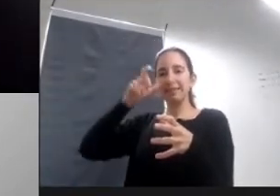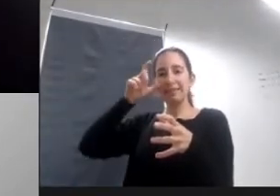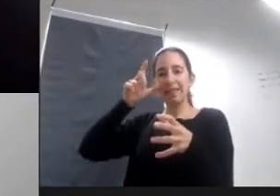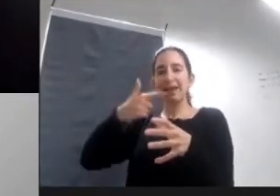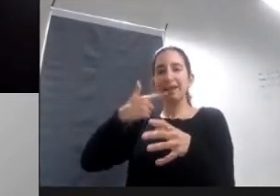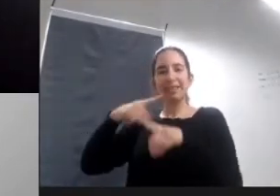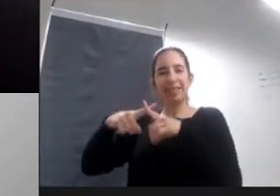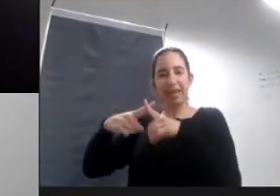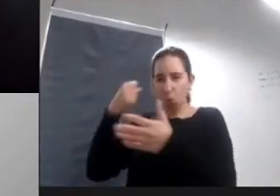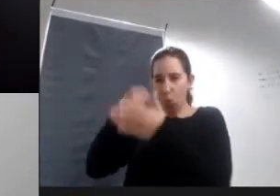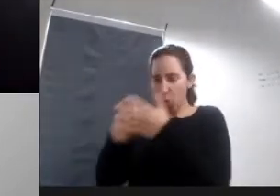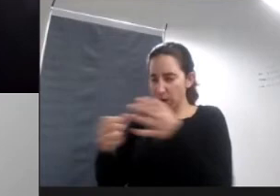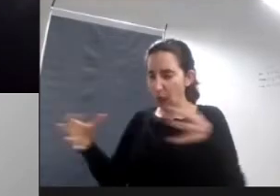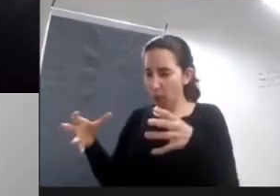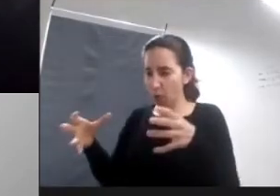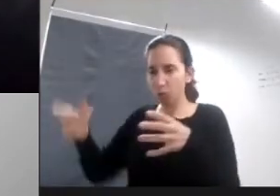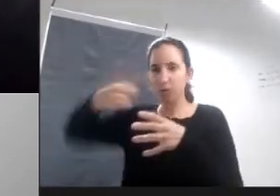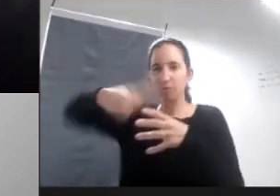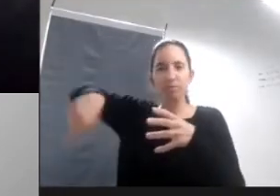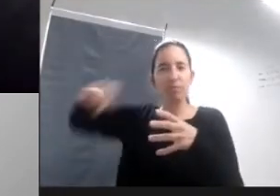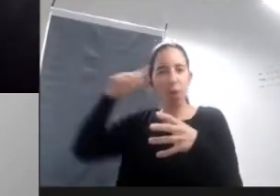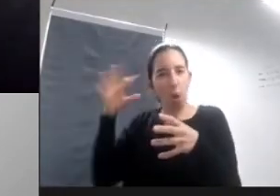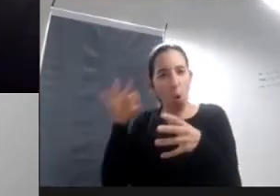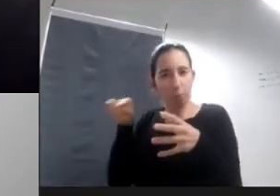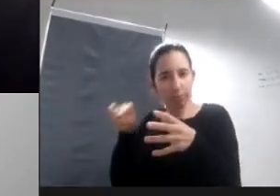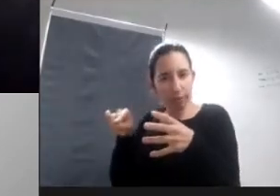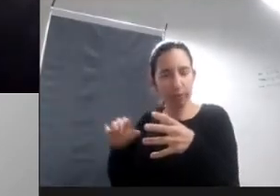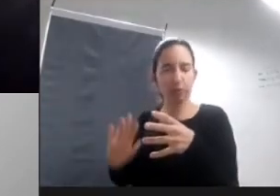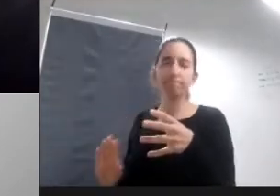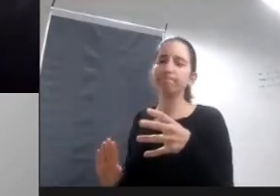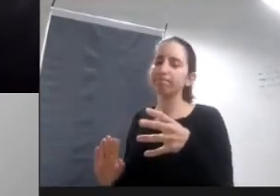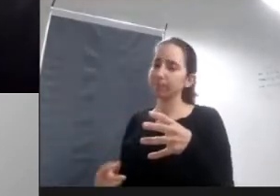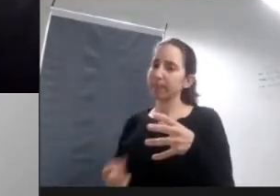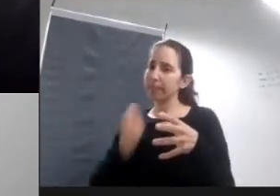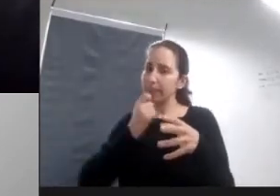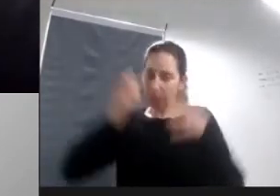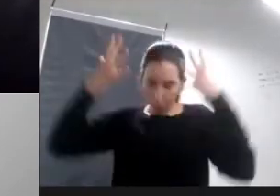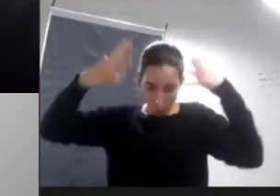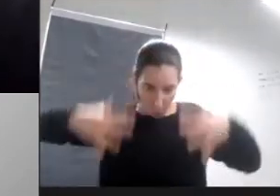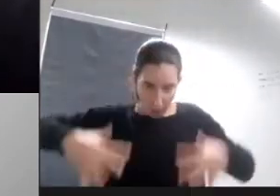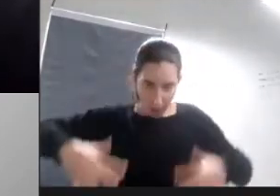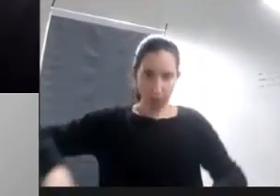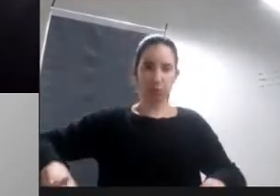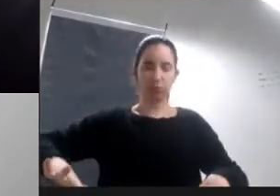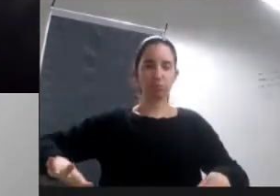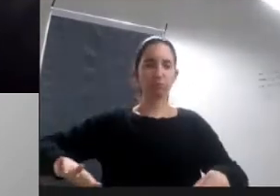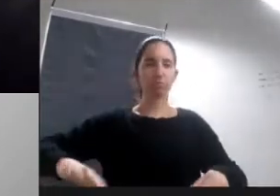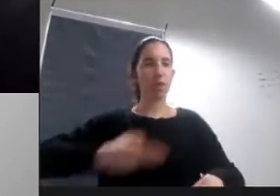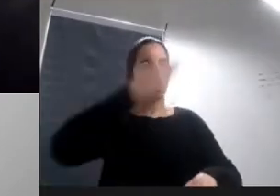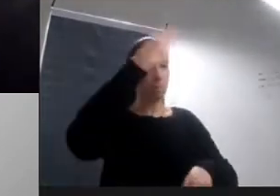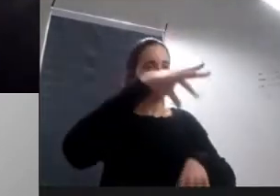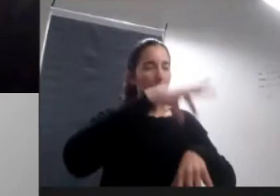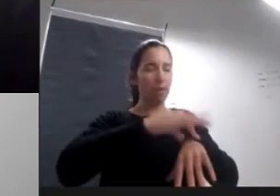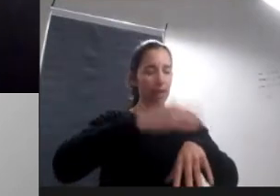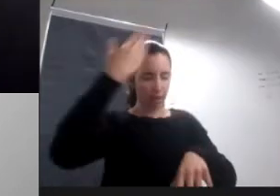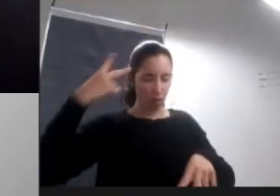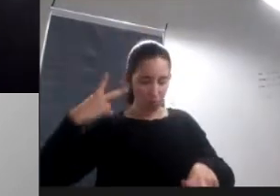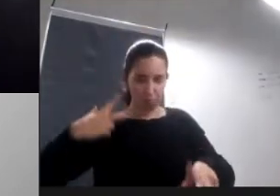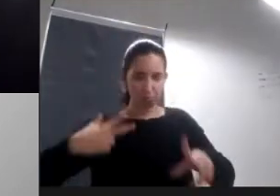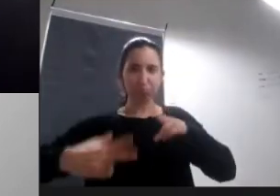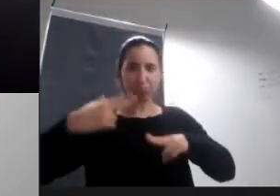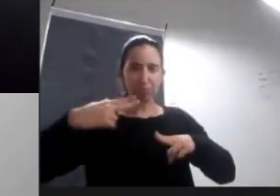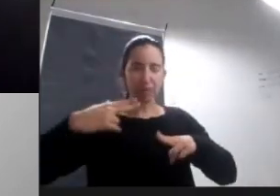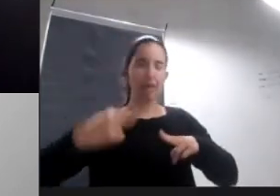de normalización corporal tiene que ser consentida por la propia persona, que no puede haber